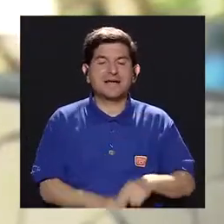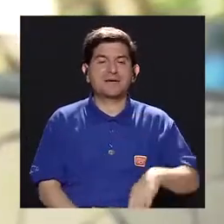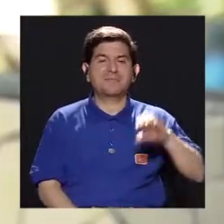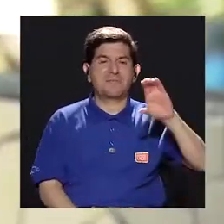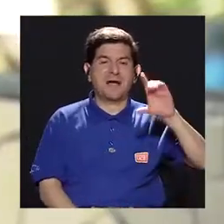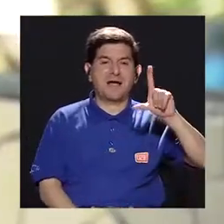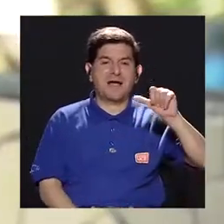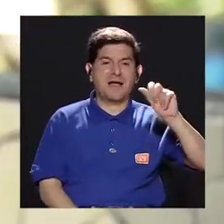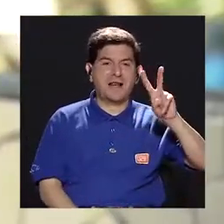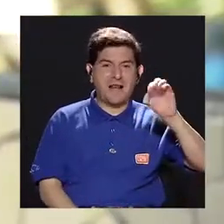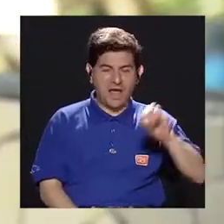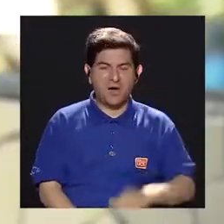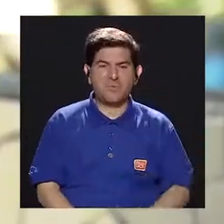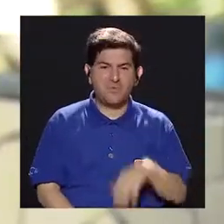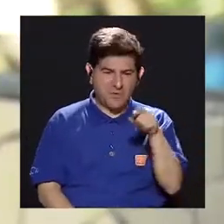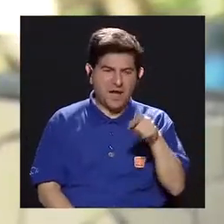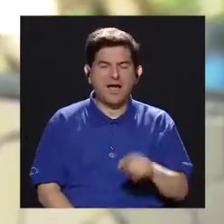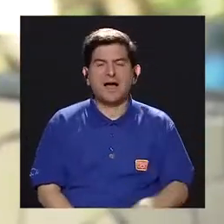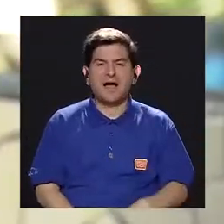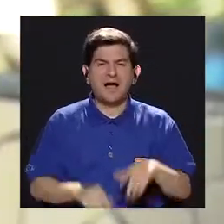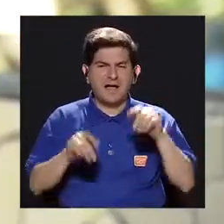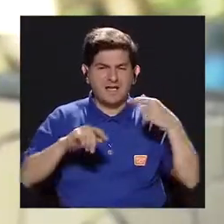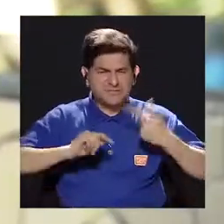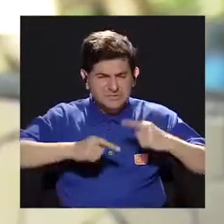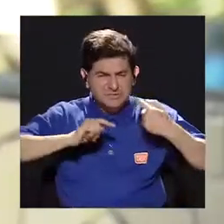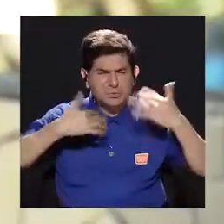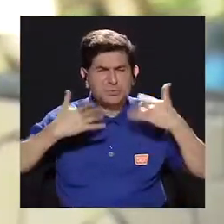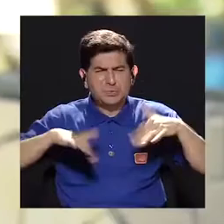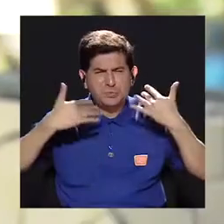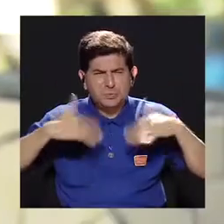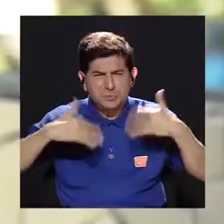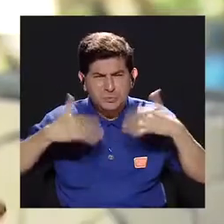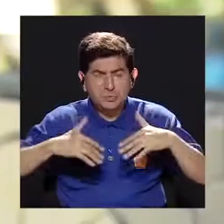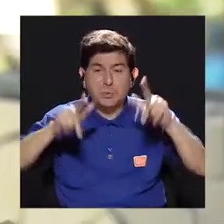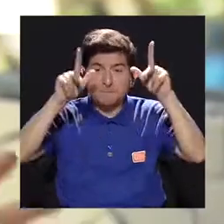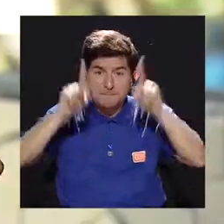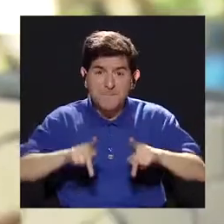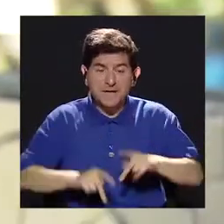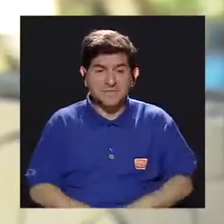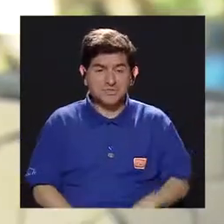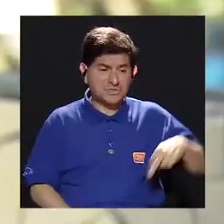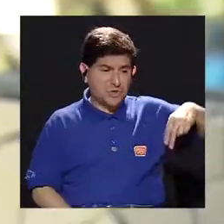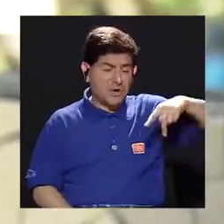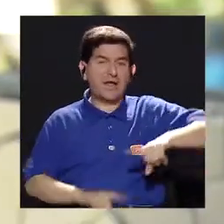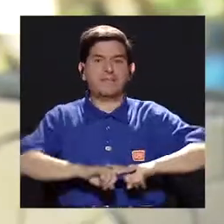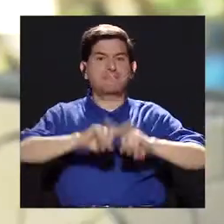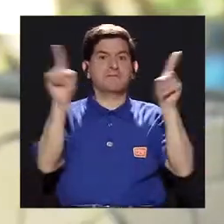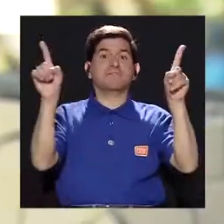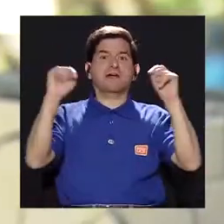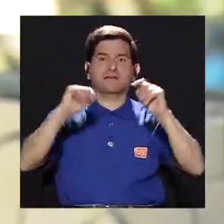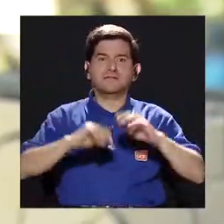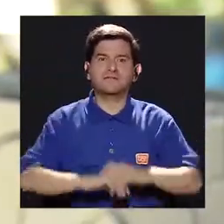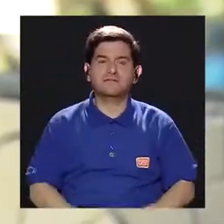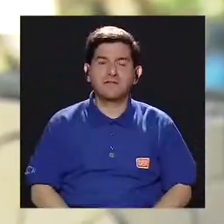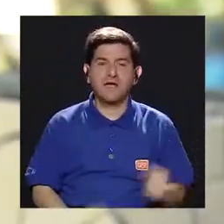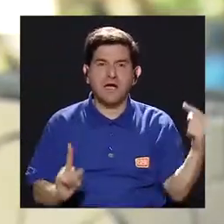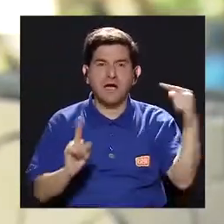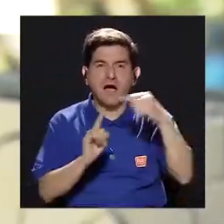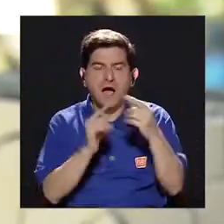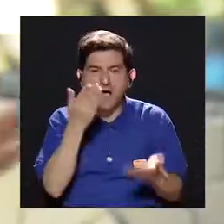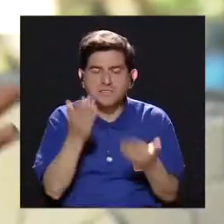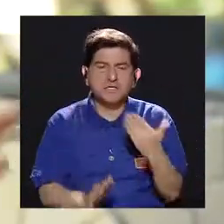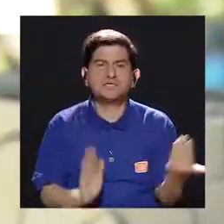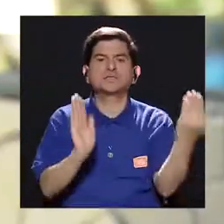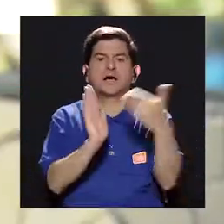ojo de pájaro, que duelen mucho, ya empiezan a hacer que la persona camine diferente, ¿verdad? Y hasta